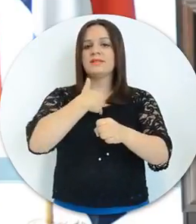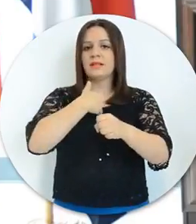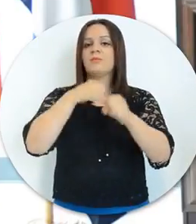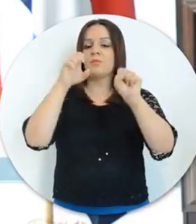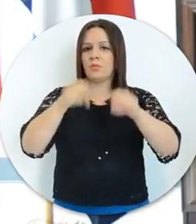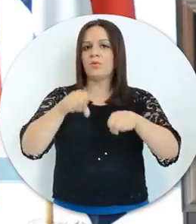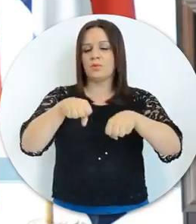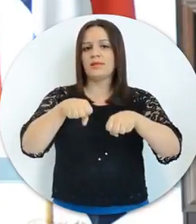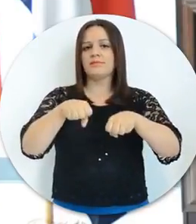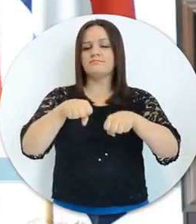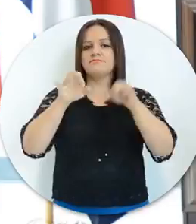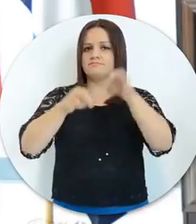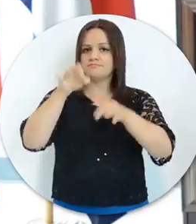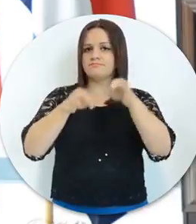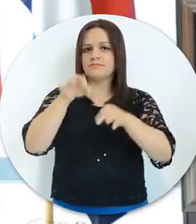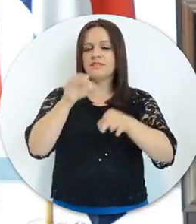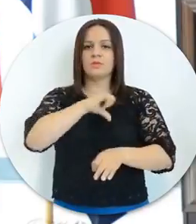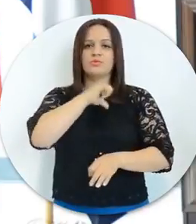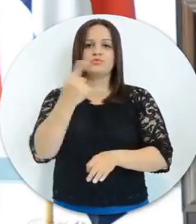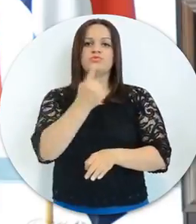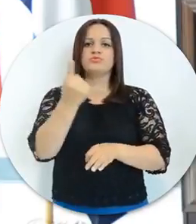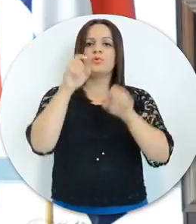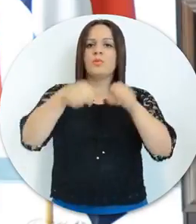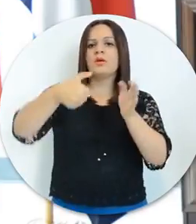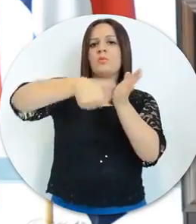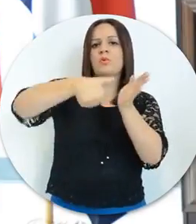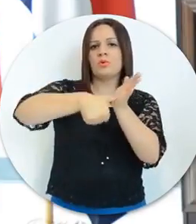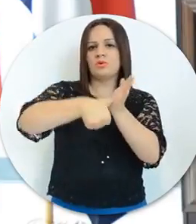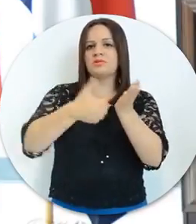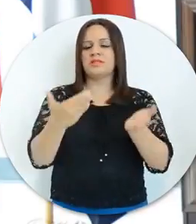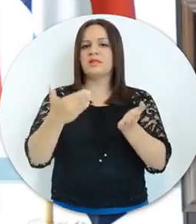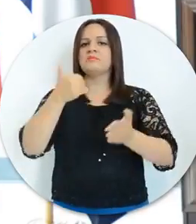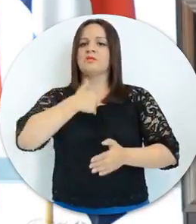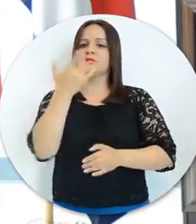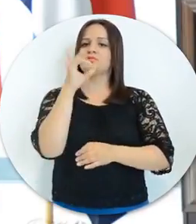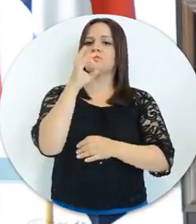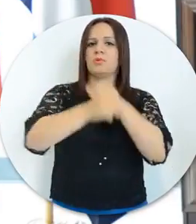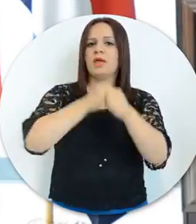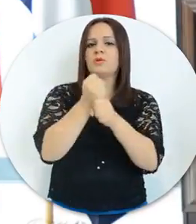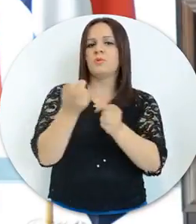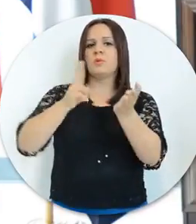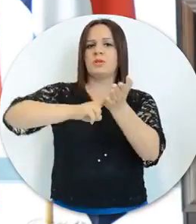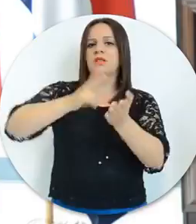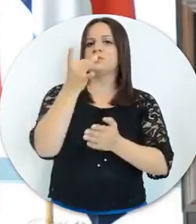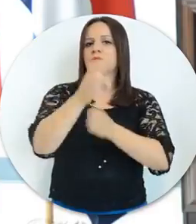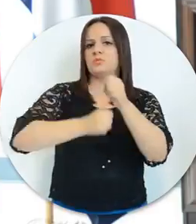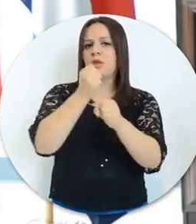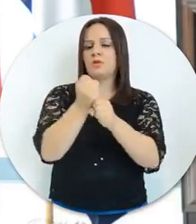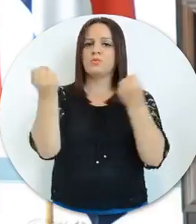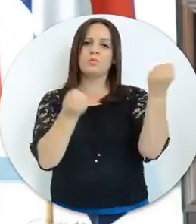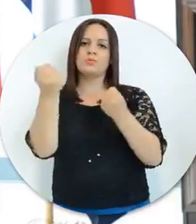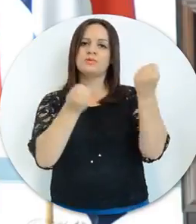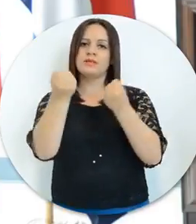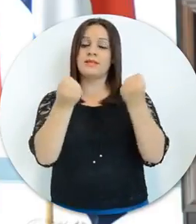capacidad jurídica de actuar. Solo pueden votar cuando tienen 18 años, contratar cuando tienen 18 años, conducir un